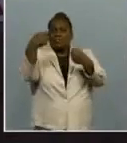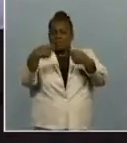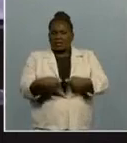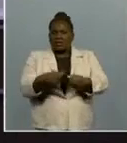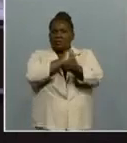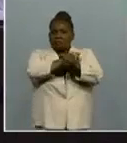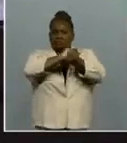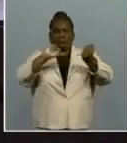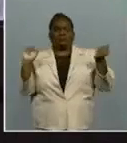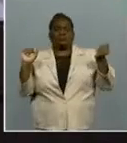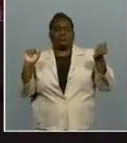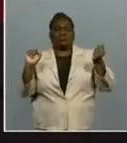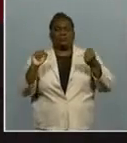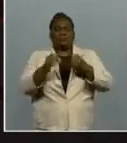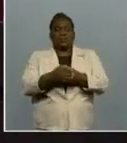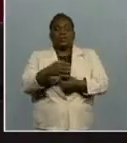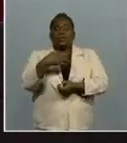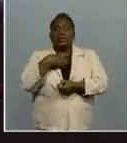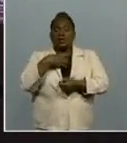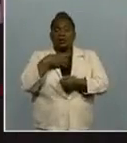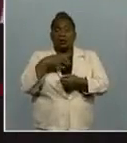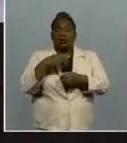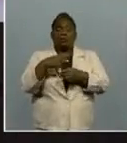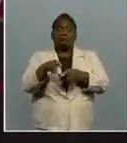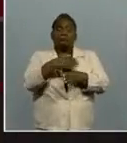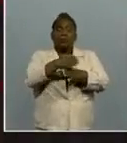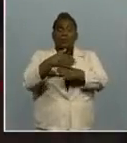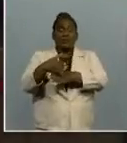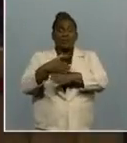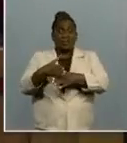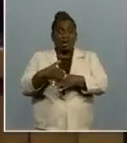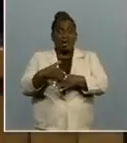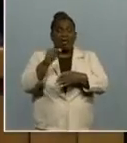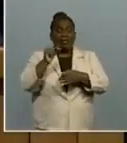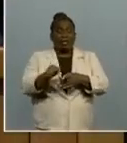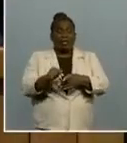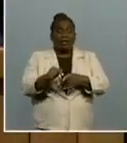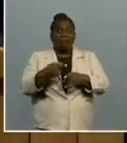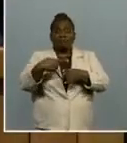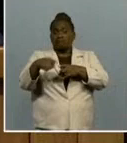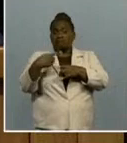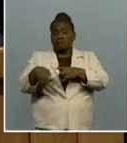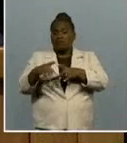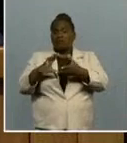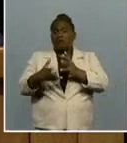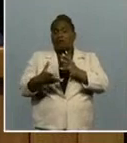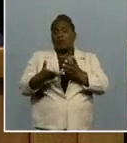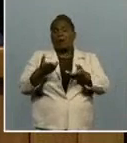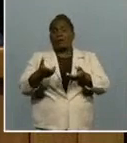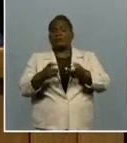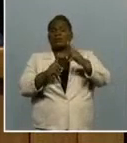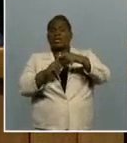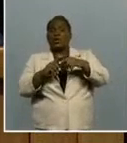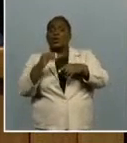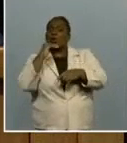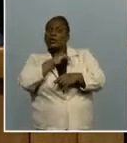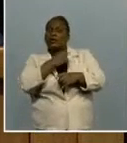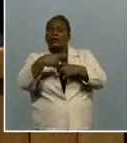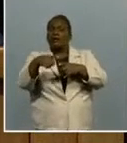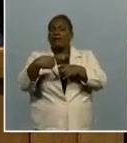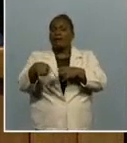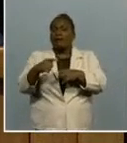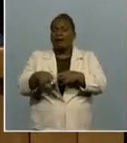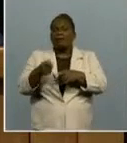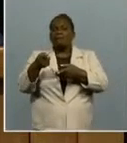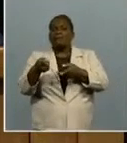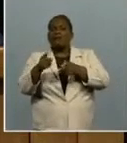concentración diversidad y complejidad de los medios de comunicación actuales de las herramientas tecnológicas que sustentan